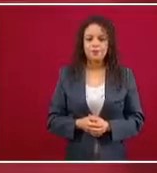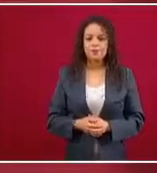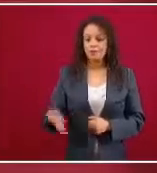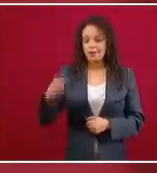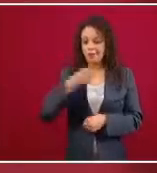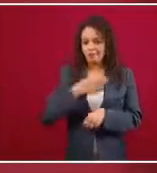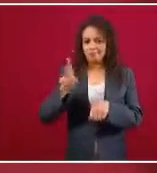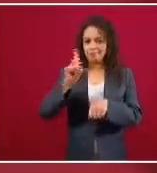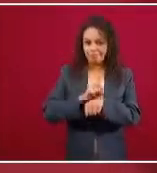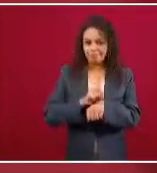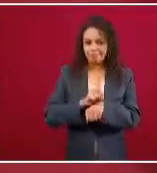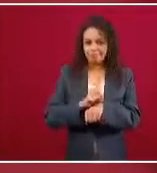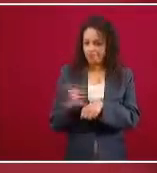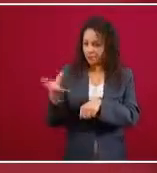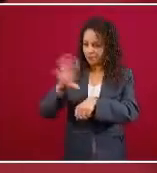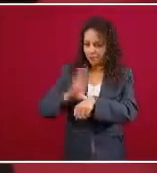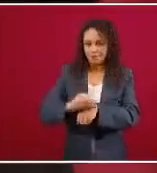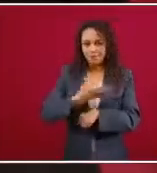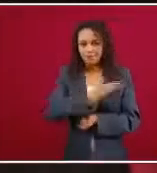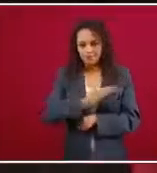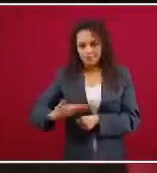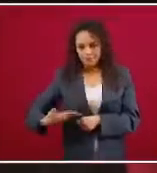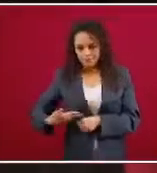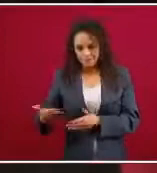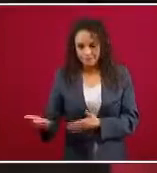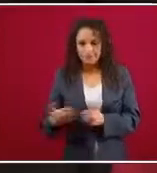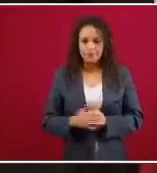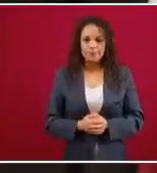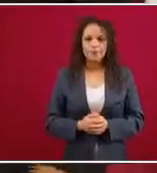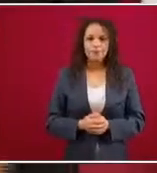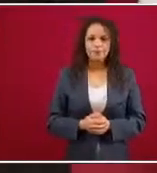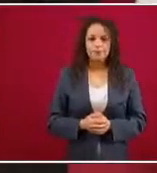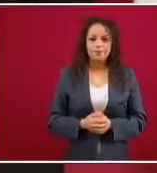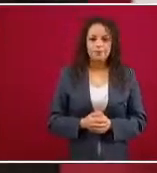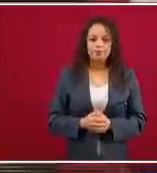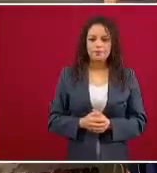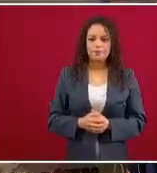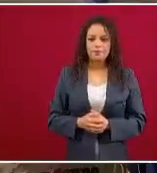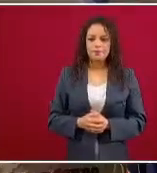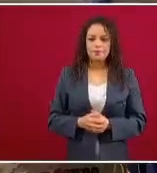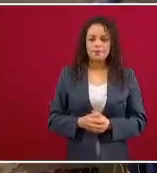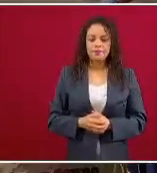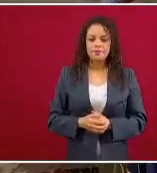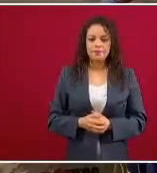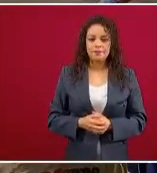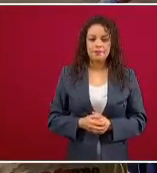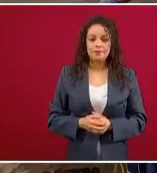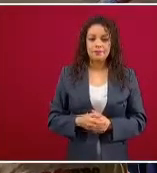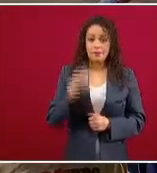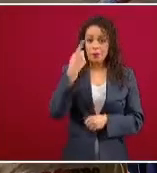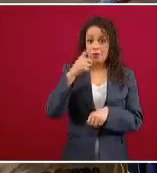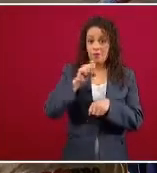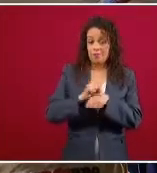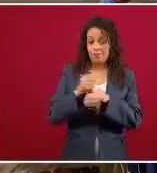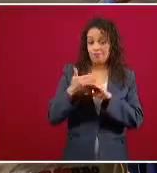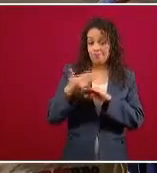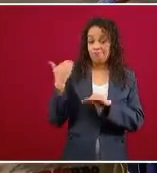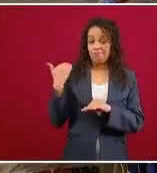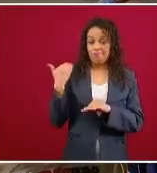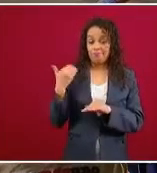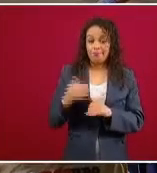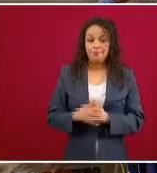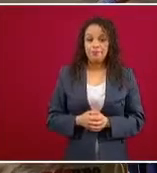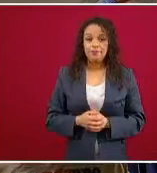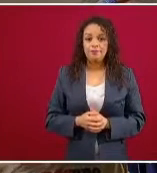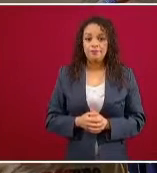Buenos días, con su permiso, señor presidente. Bueno, efectivamente, la semana pasada